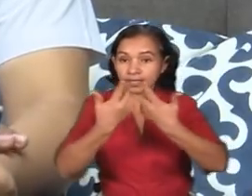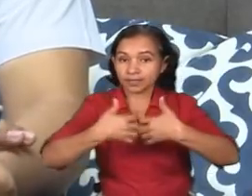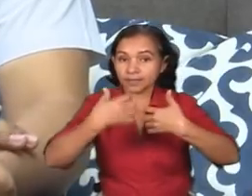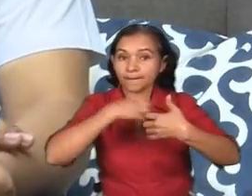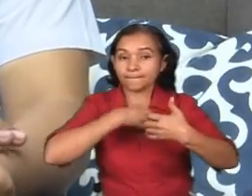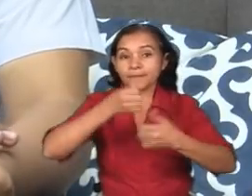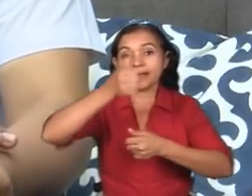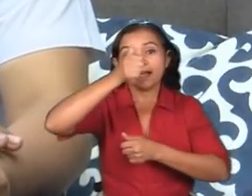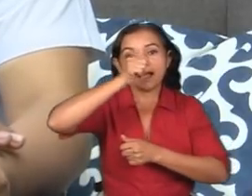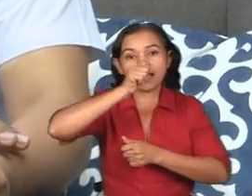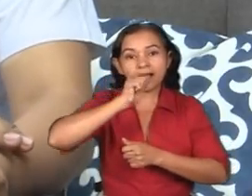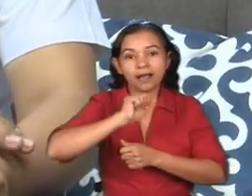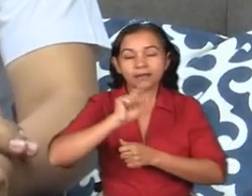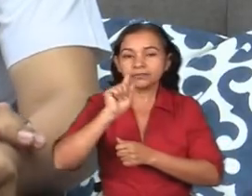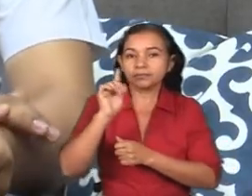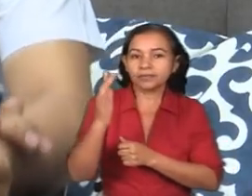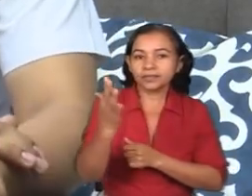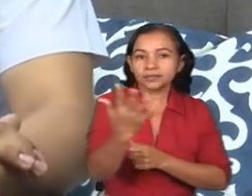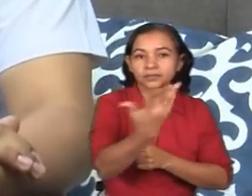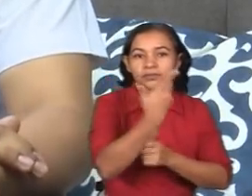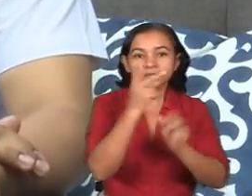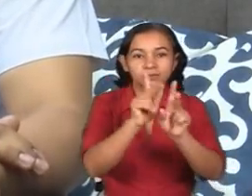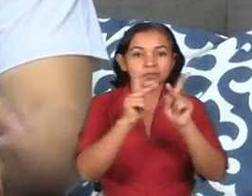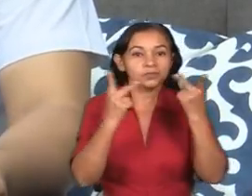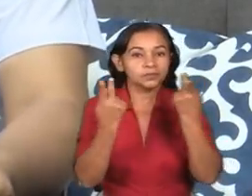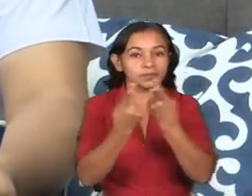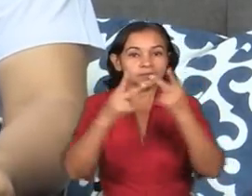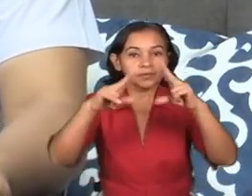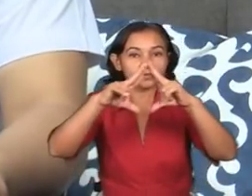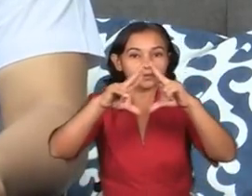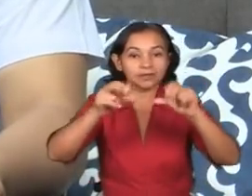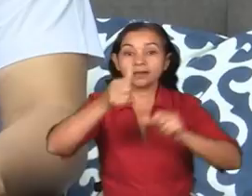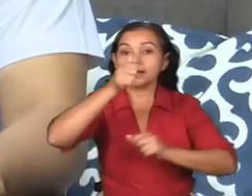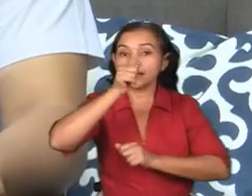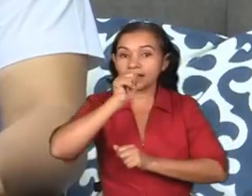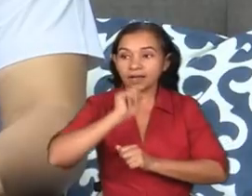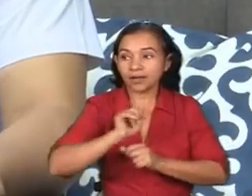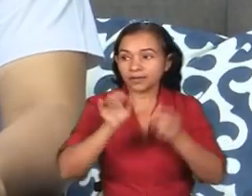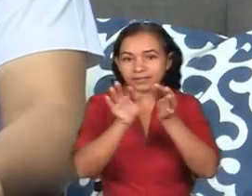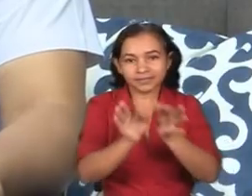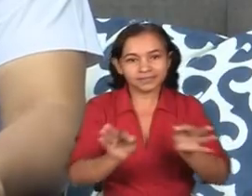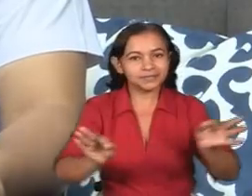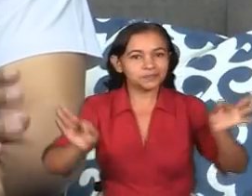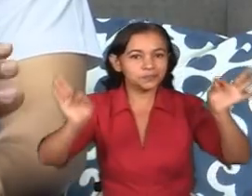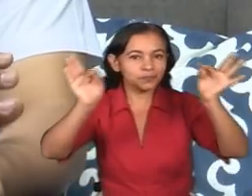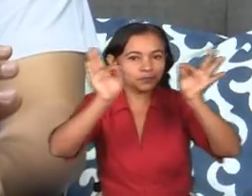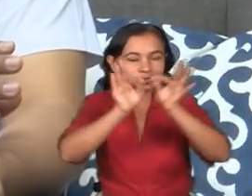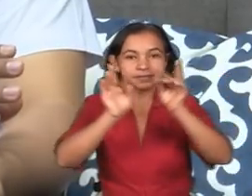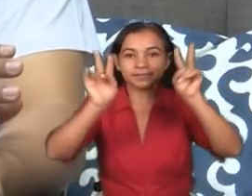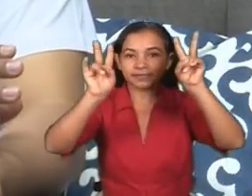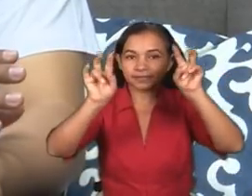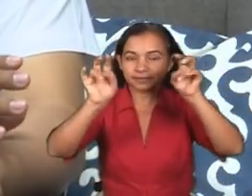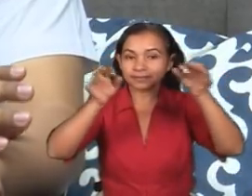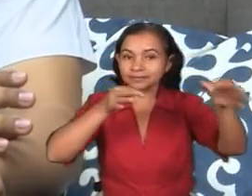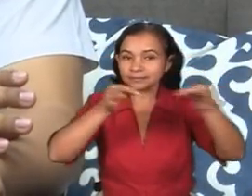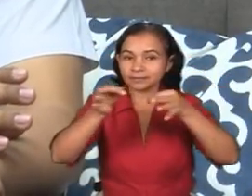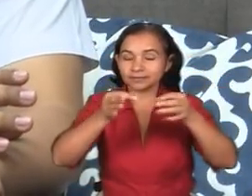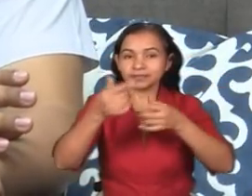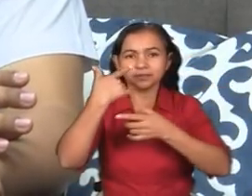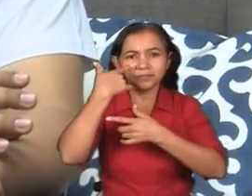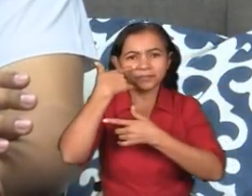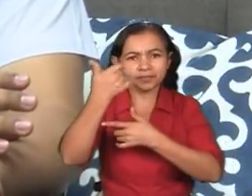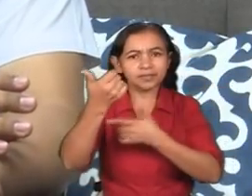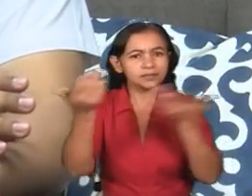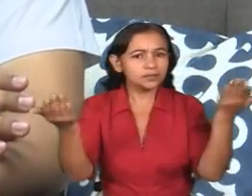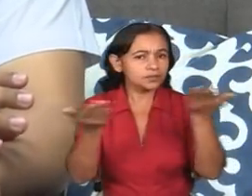el abastecimiento de agua potable a la población nicaragüense. Y para conocer este importante tema y para conocer también los avances obtenidos por